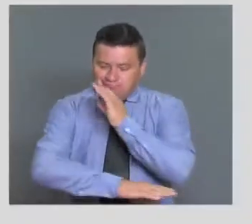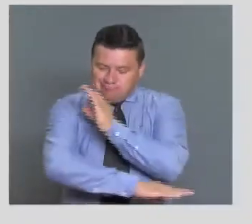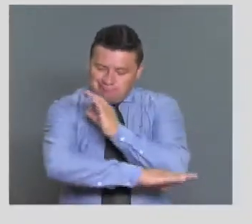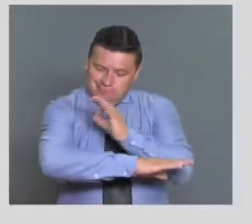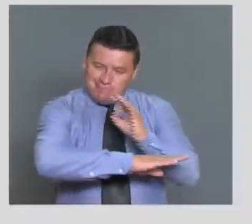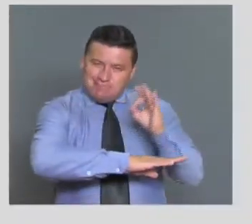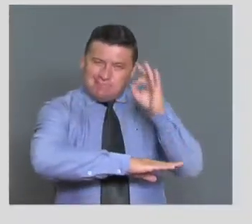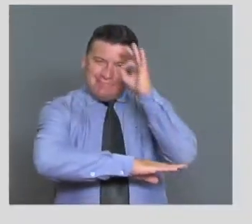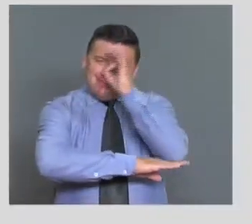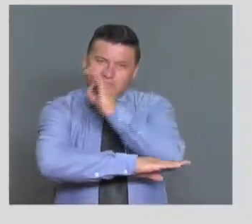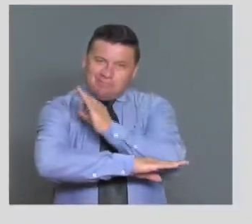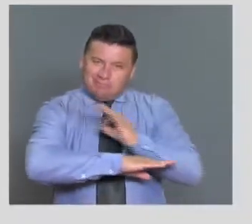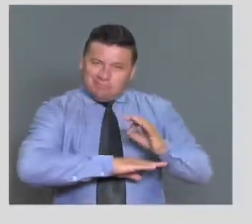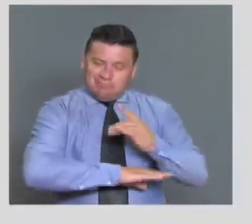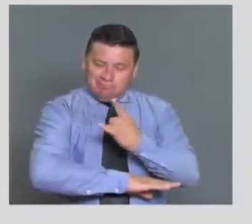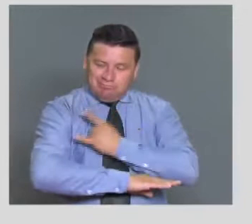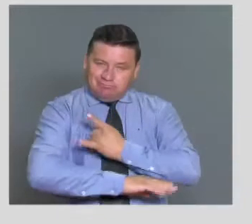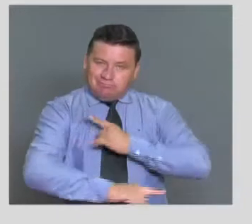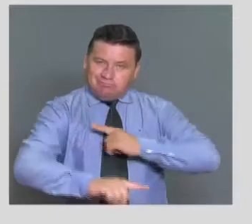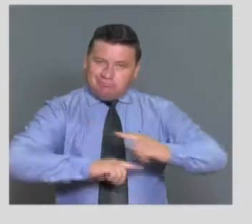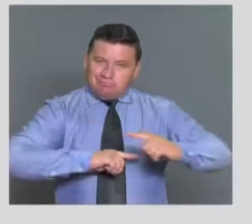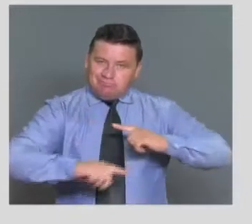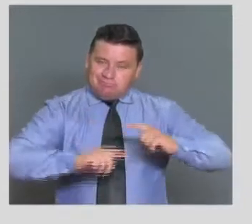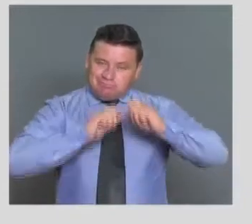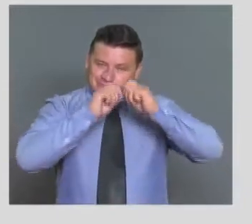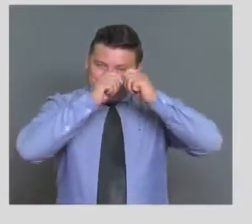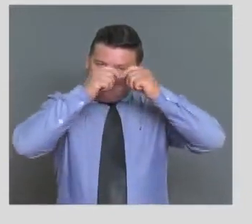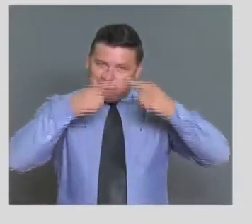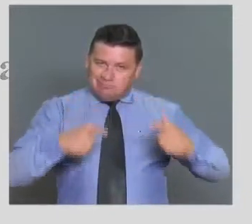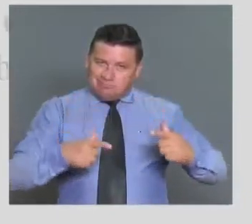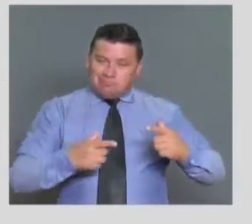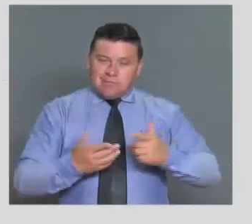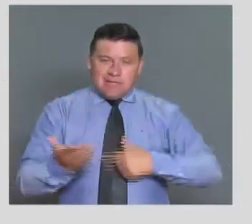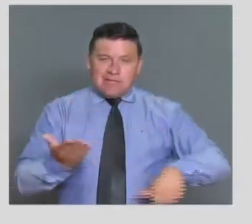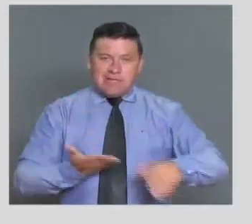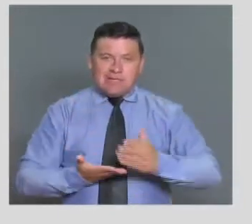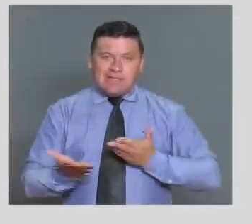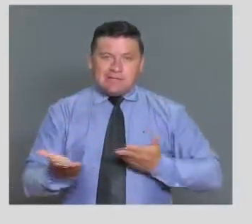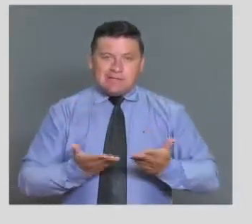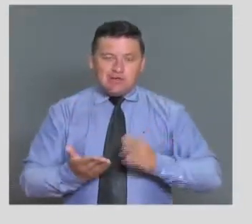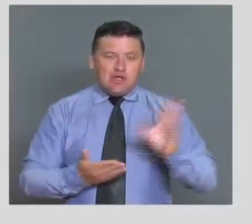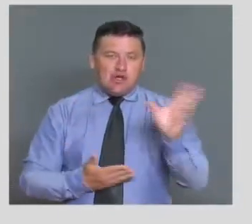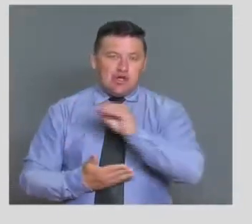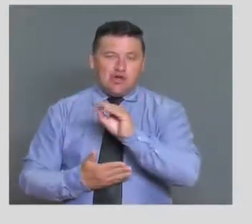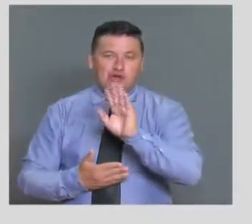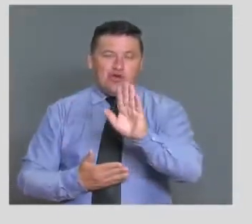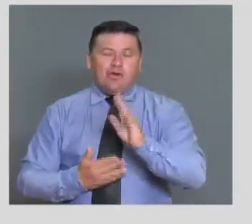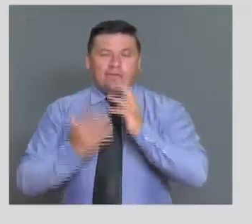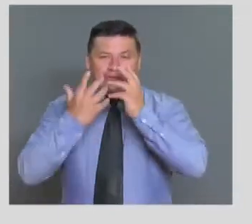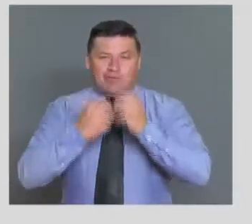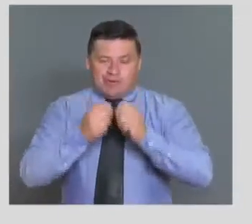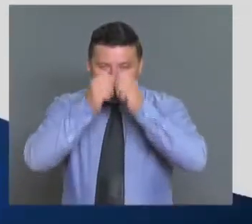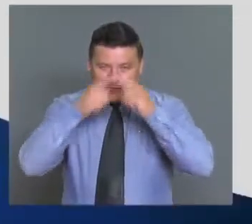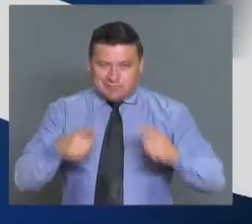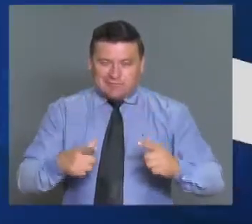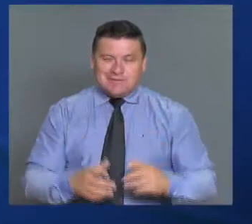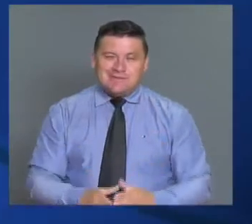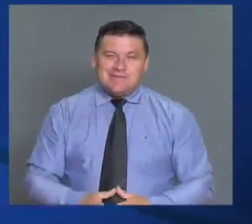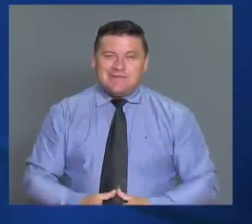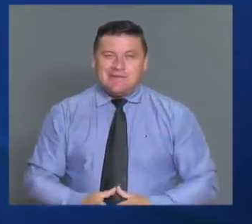ESAP, Escuela Superior de Administración Pública. El servicio público es de todos. Función